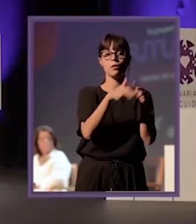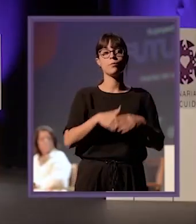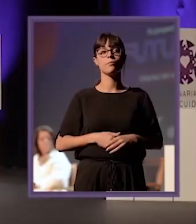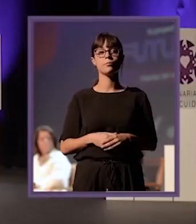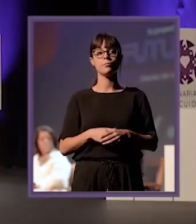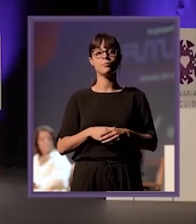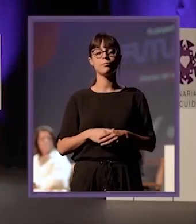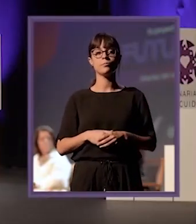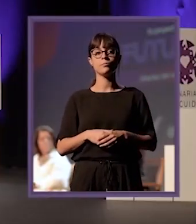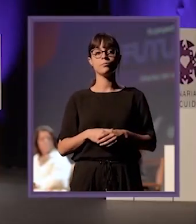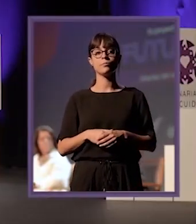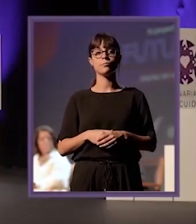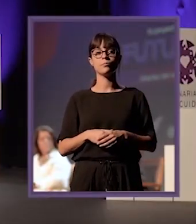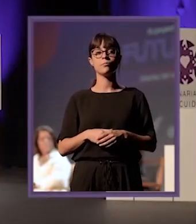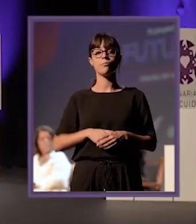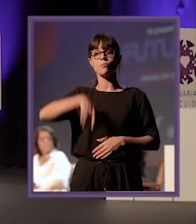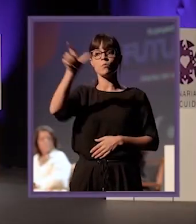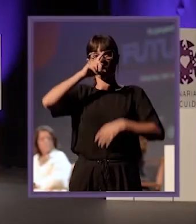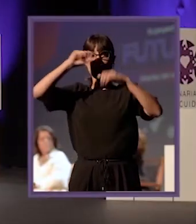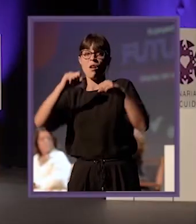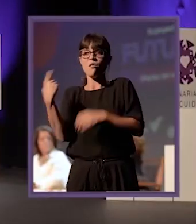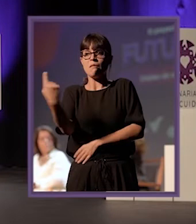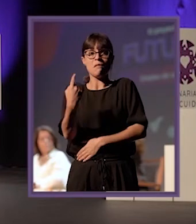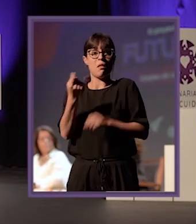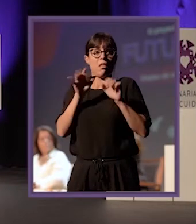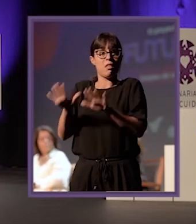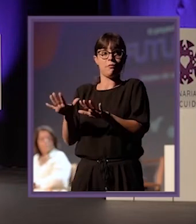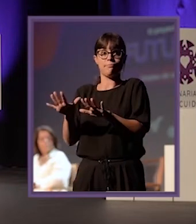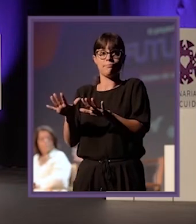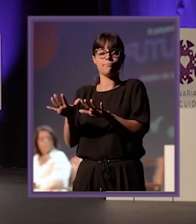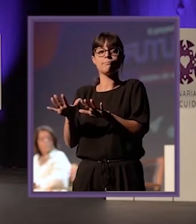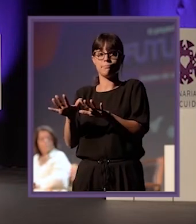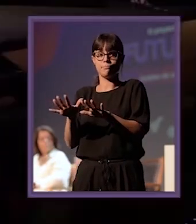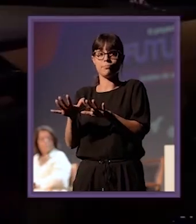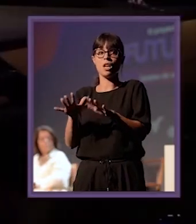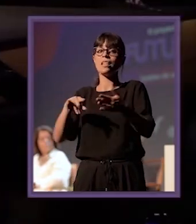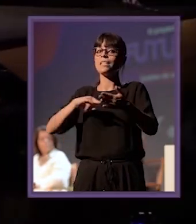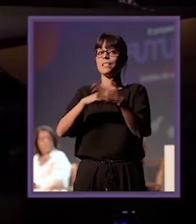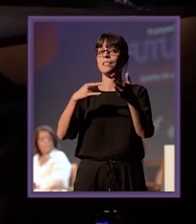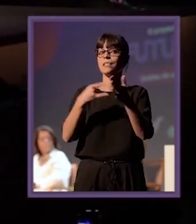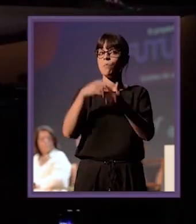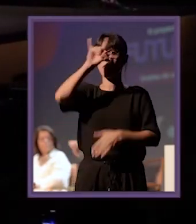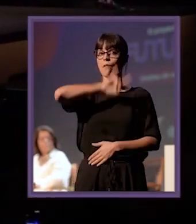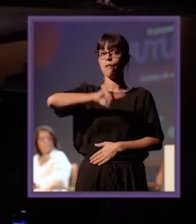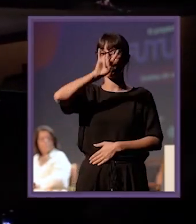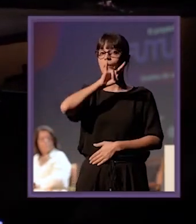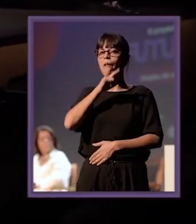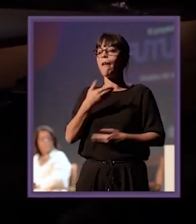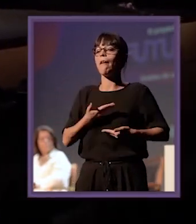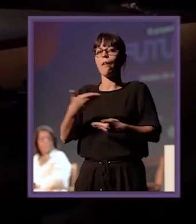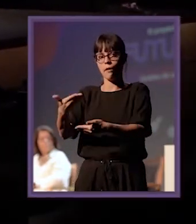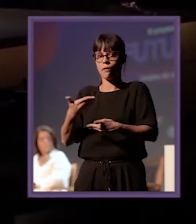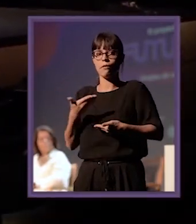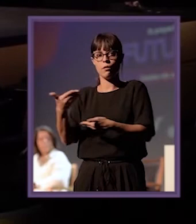de la soledad no deseada, nos dimos cuenta de un sistema muy asistencialista en Canarias que se basaba casi